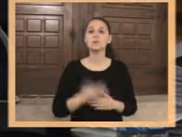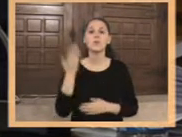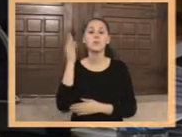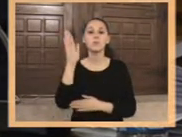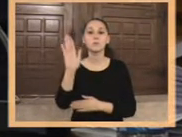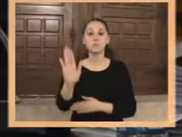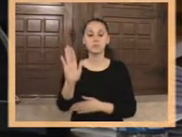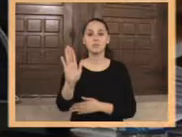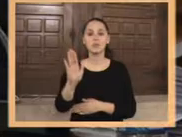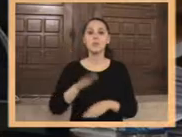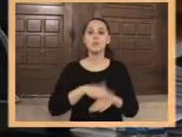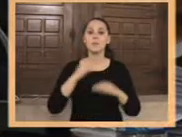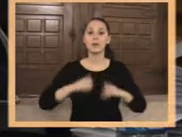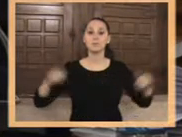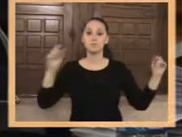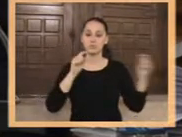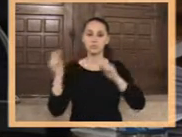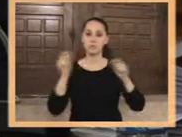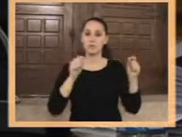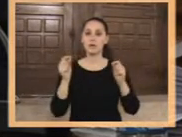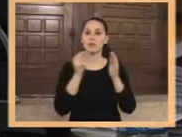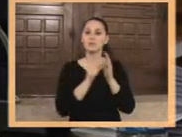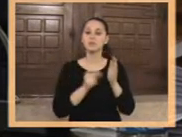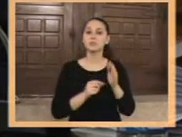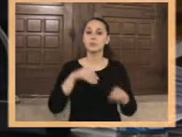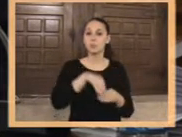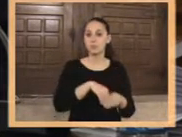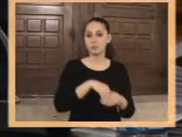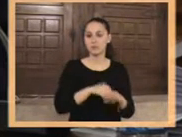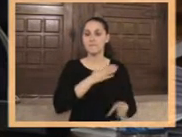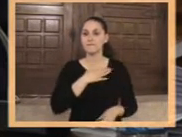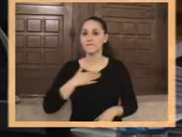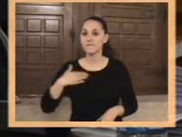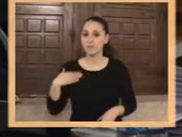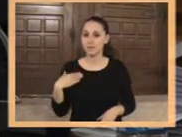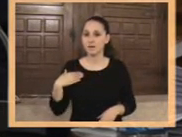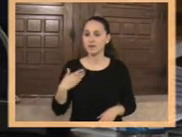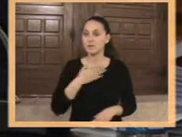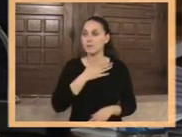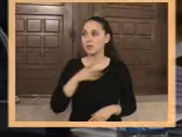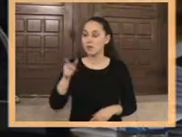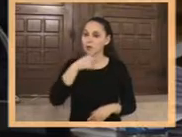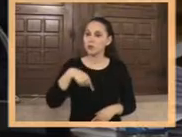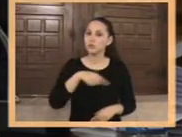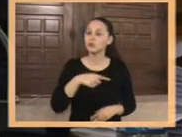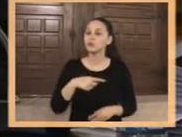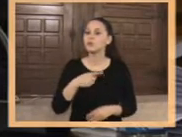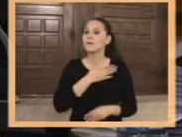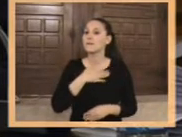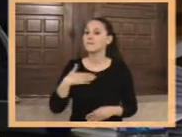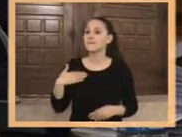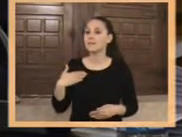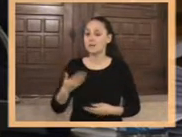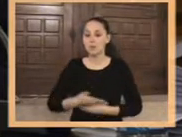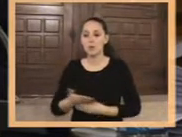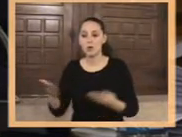para su debate y aprobación por el Pleno. Y así, reiterar nuestro ofrecimiento y colaboración con la ciudad acogedora de